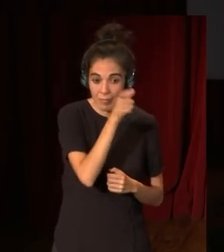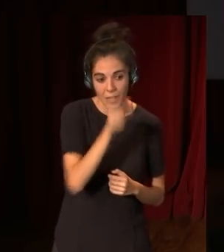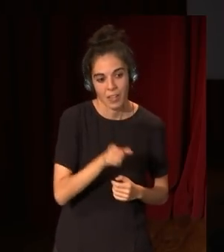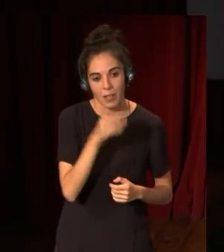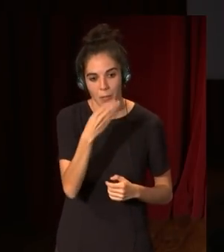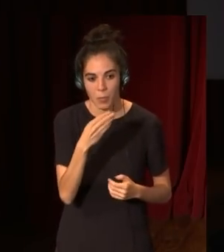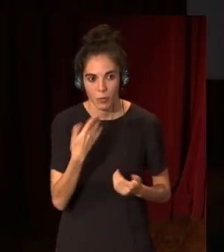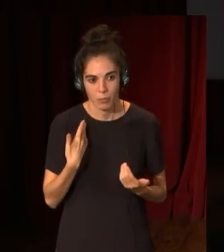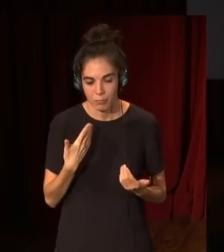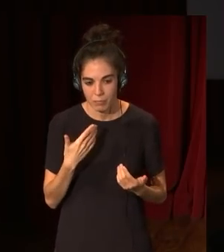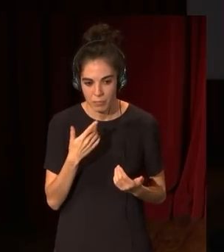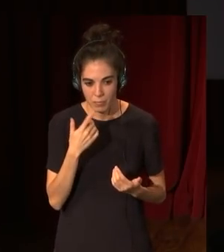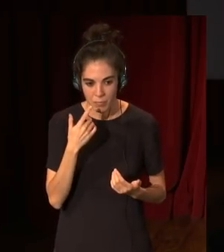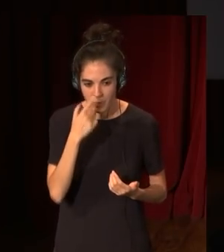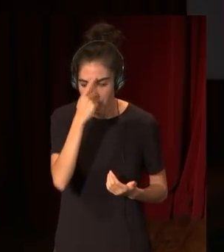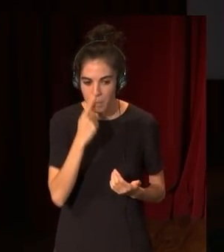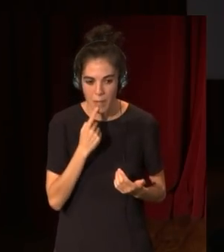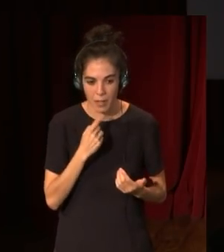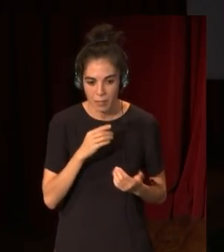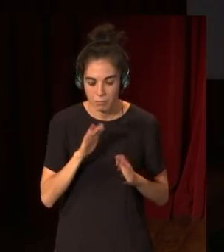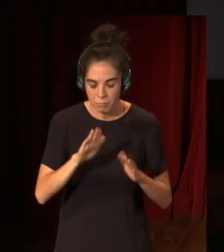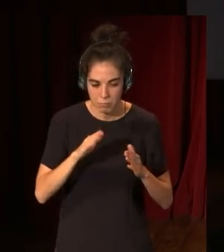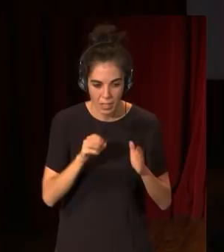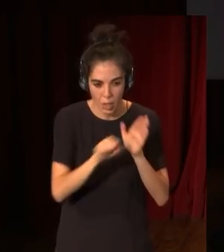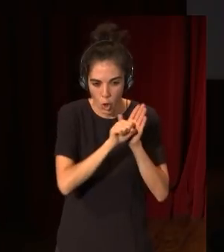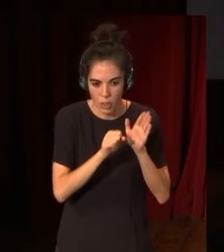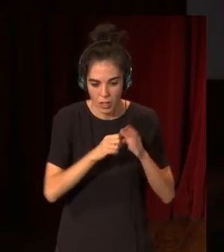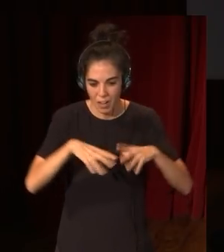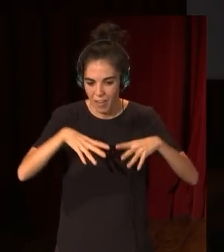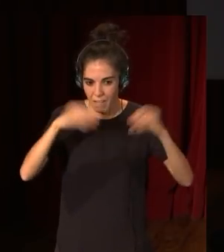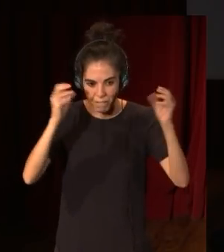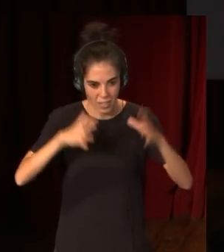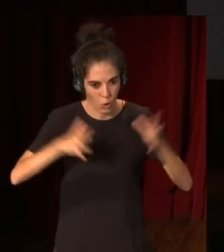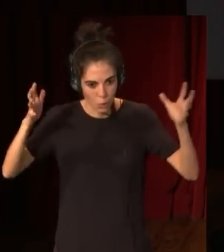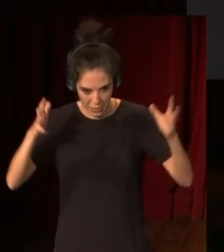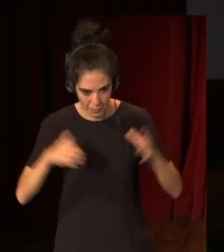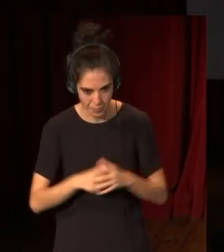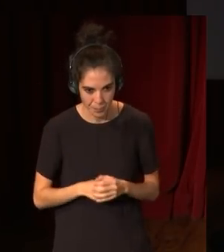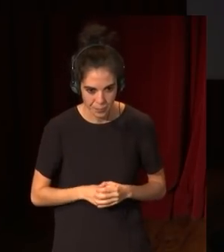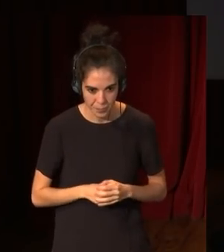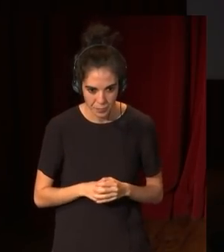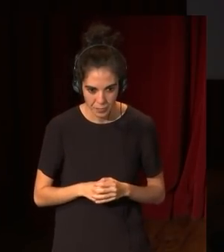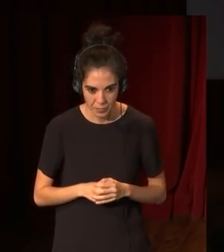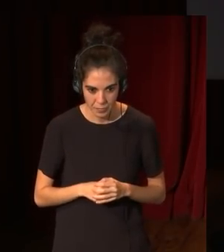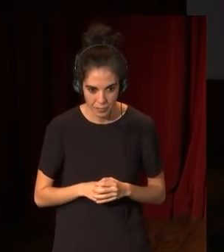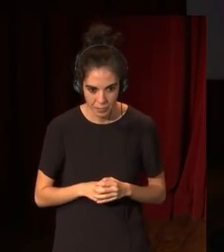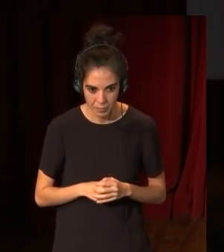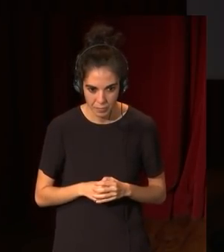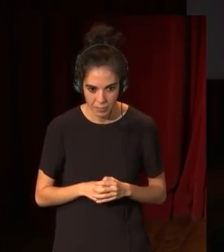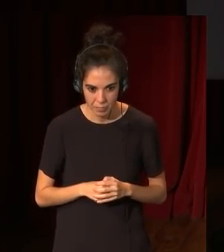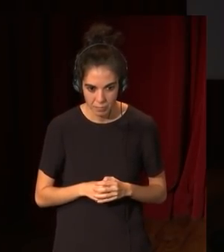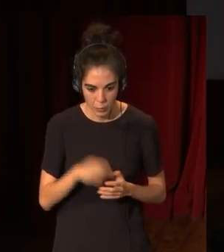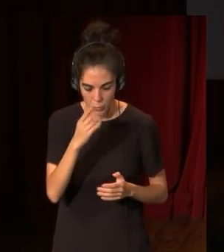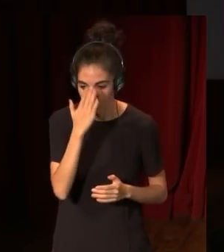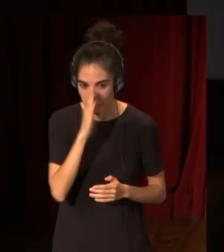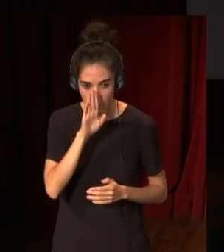icónica una imagen mayestática monumental descomunal podríamos decir absolutamente hierática frontal